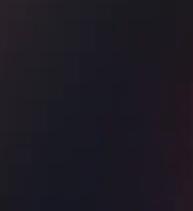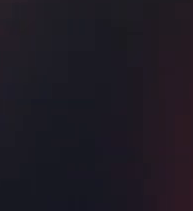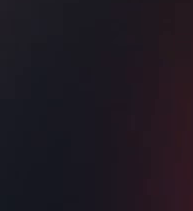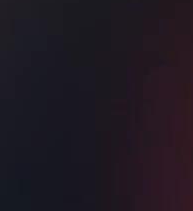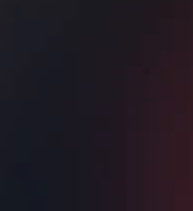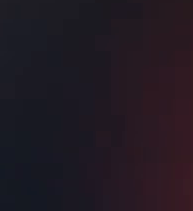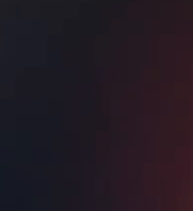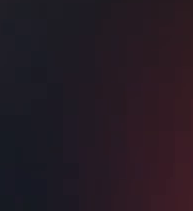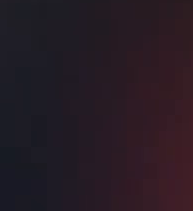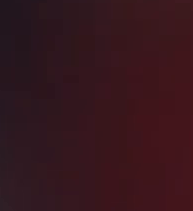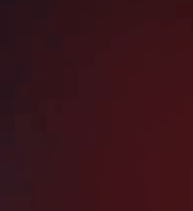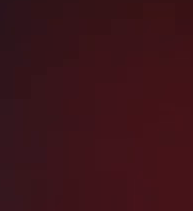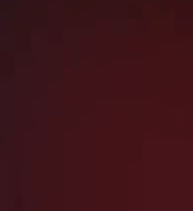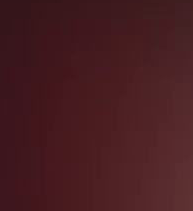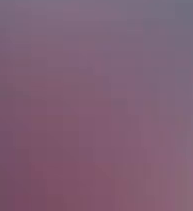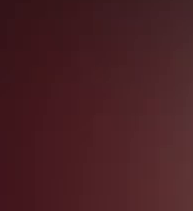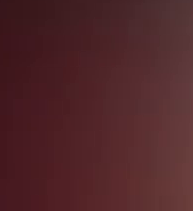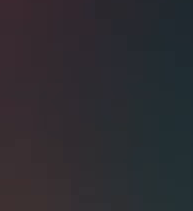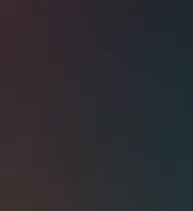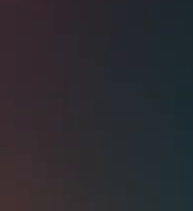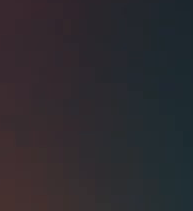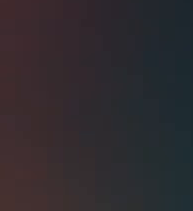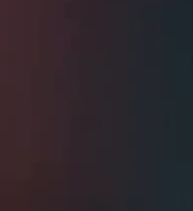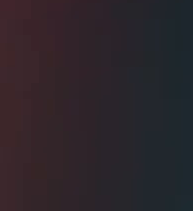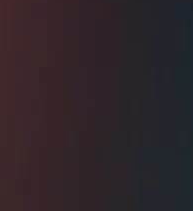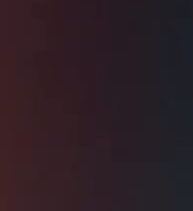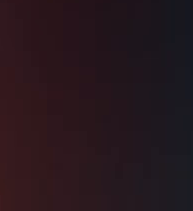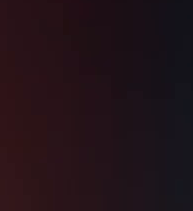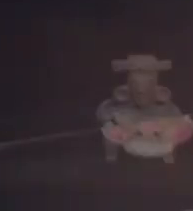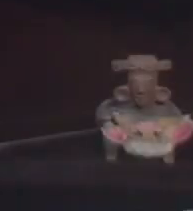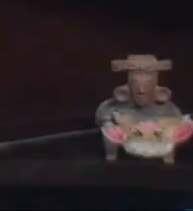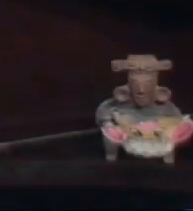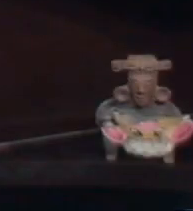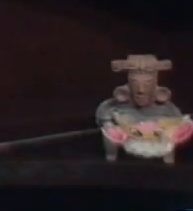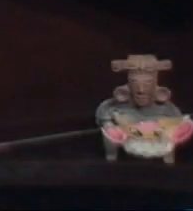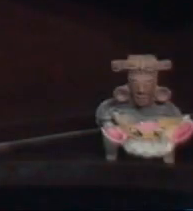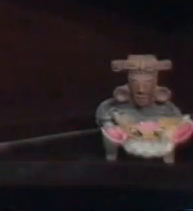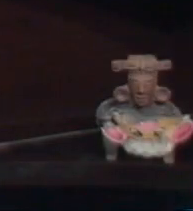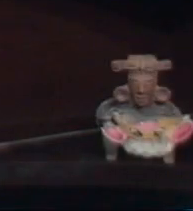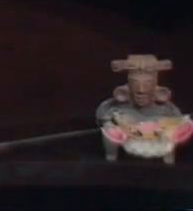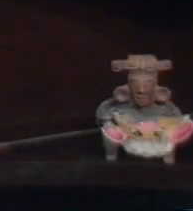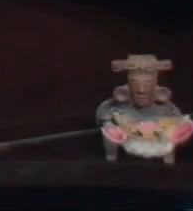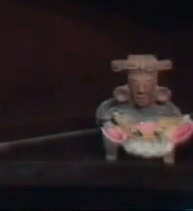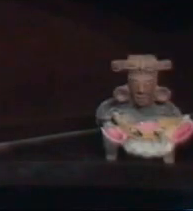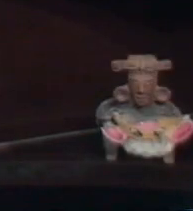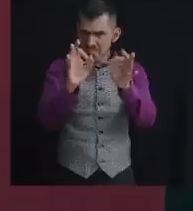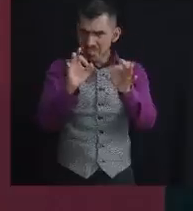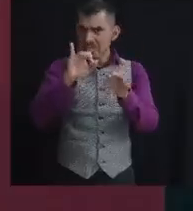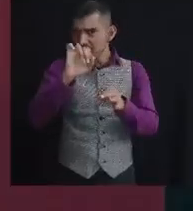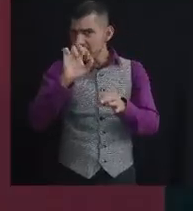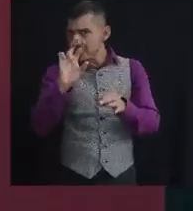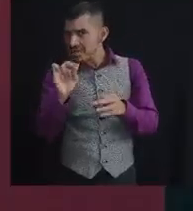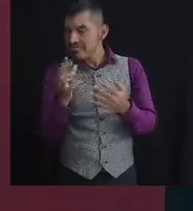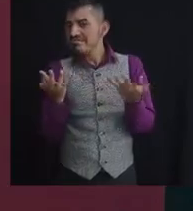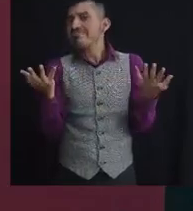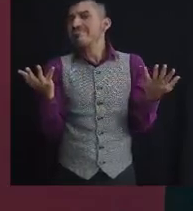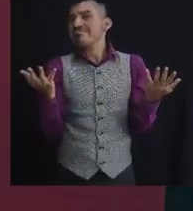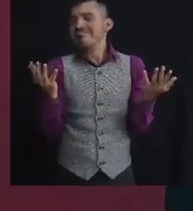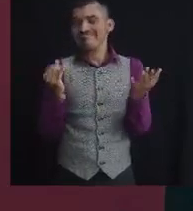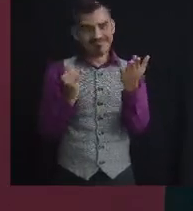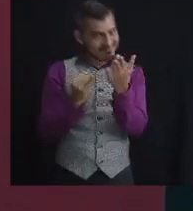97% en el cumplimiento de los objetivos trazados. Es Ignacio Campos. En todo